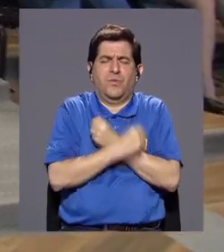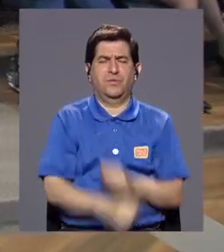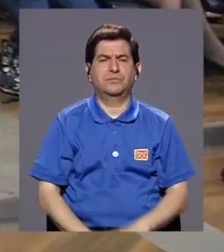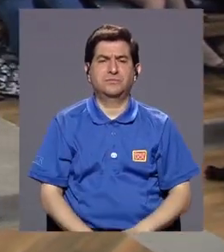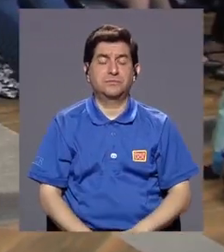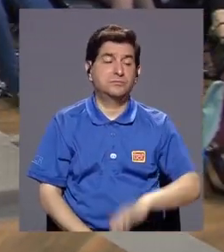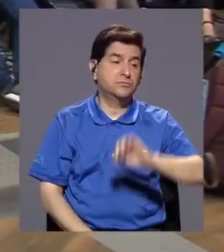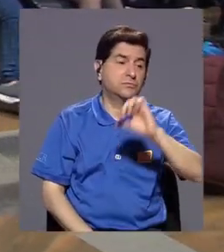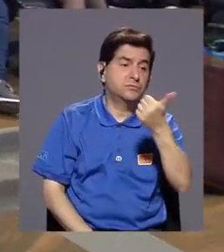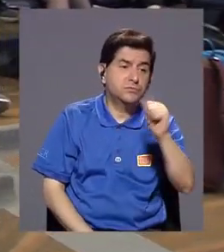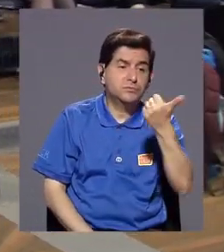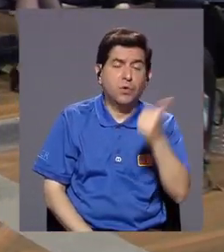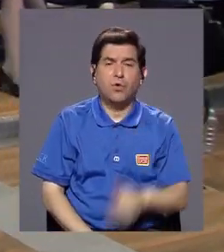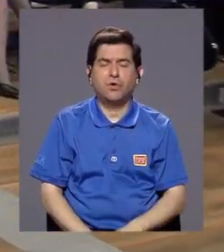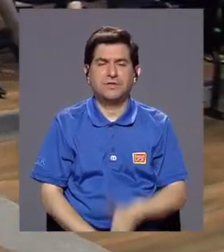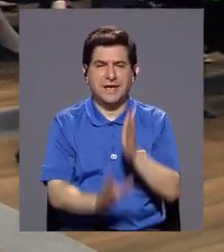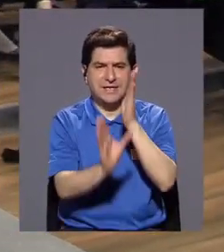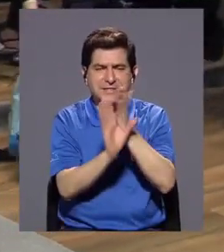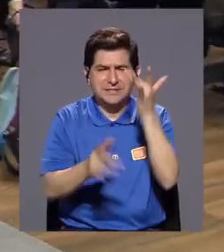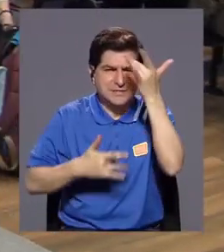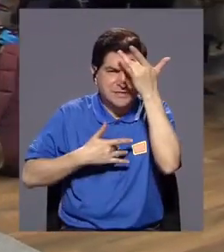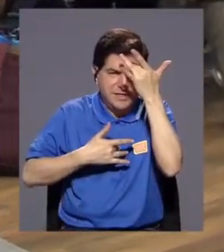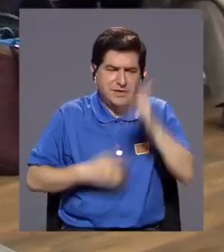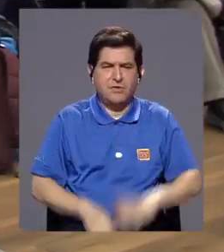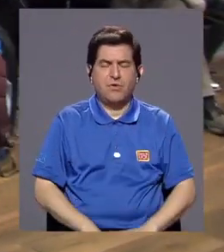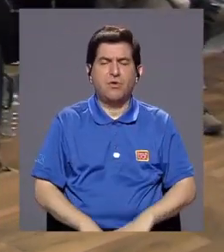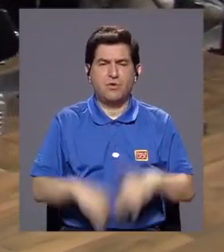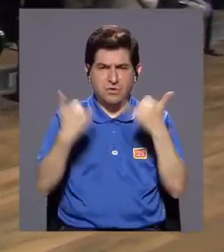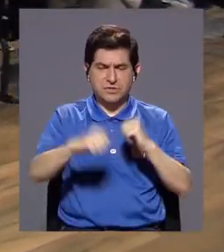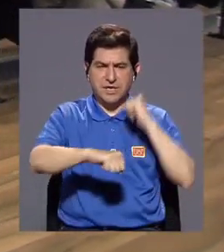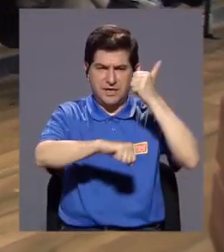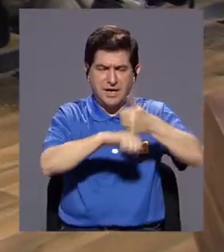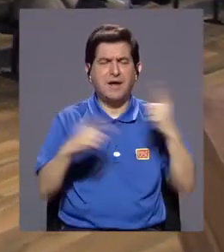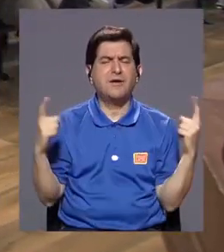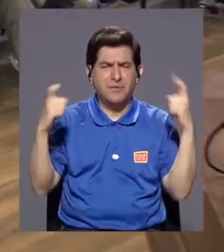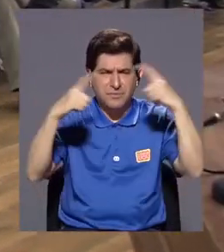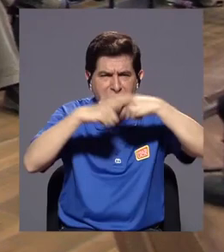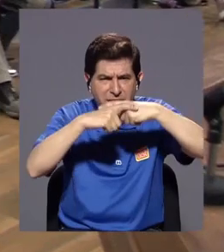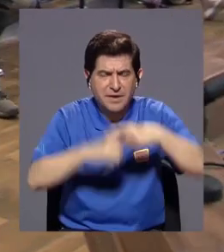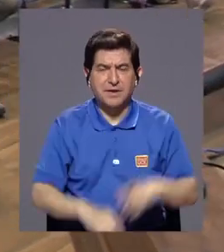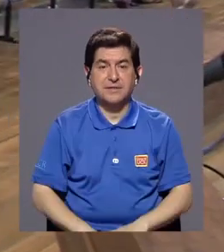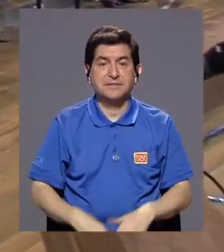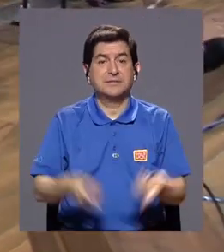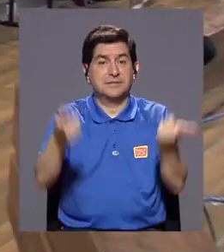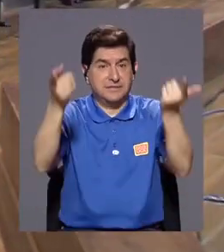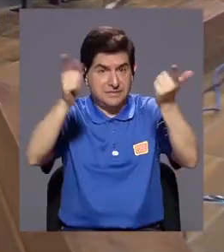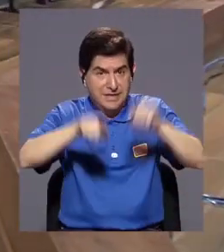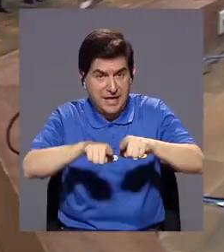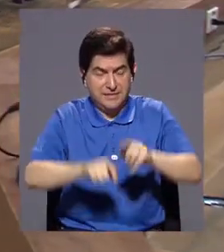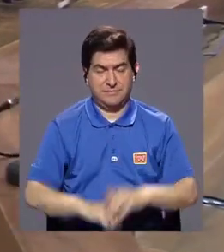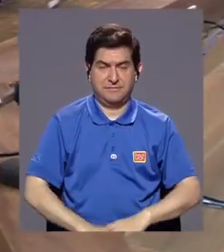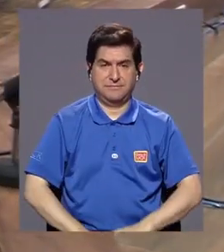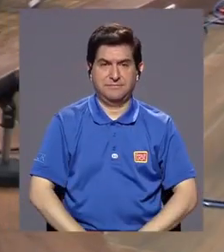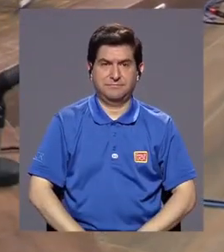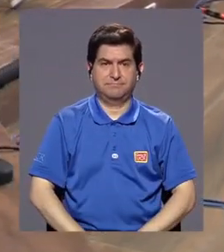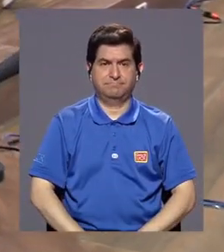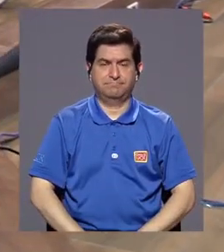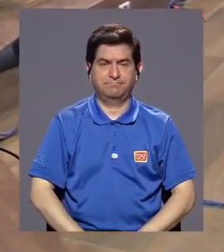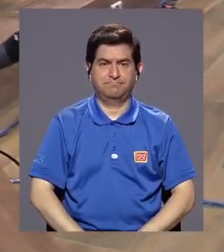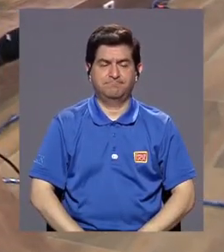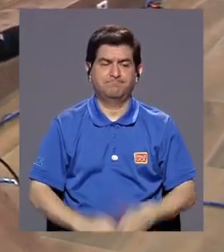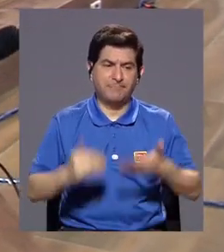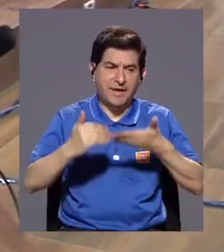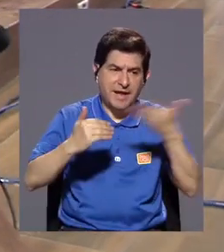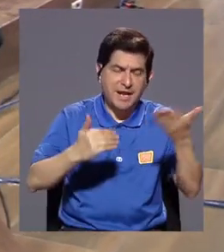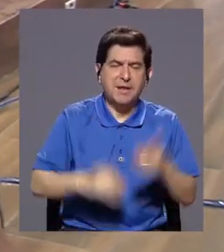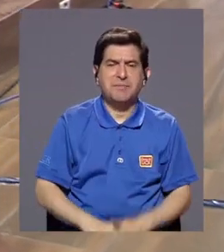otras psicopatologías definidas de mayor complejidad, como son los elementos de